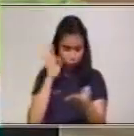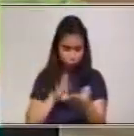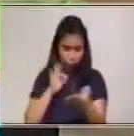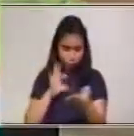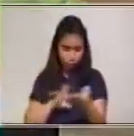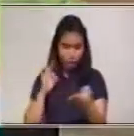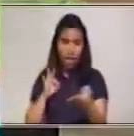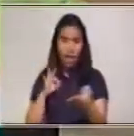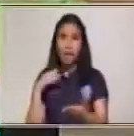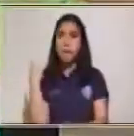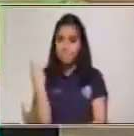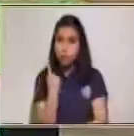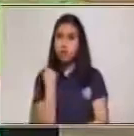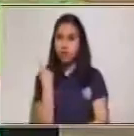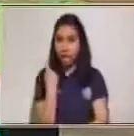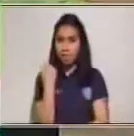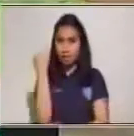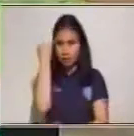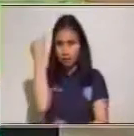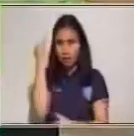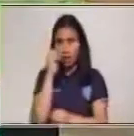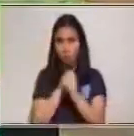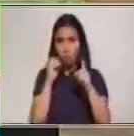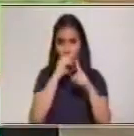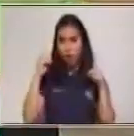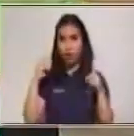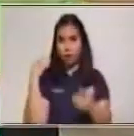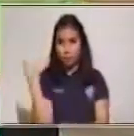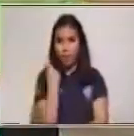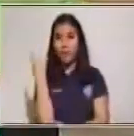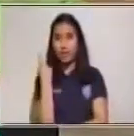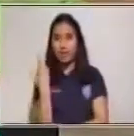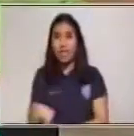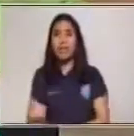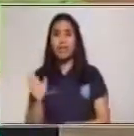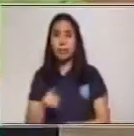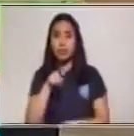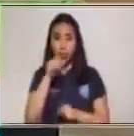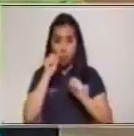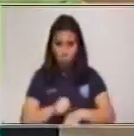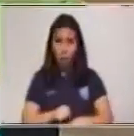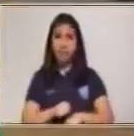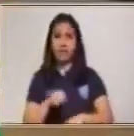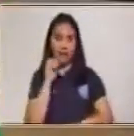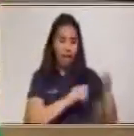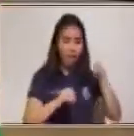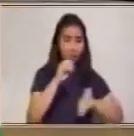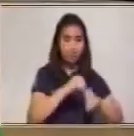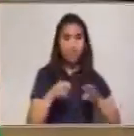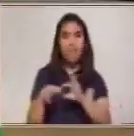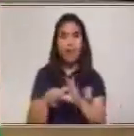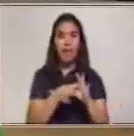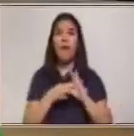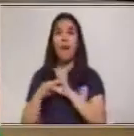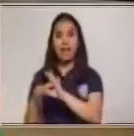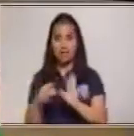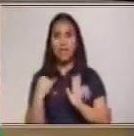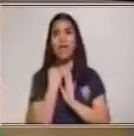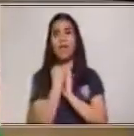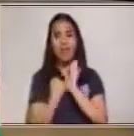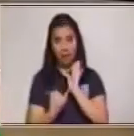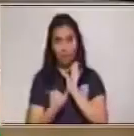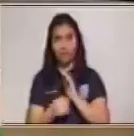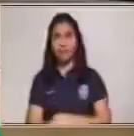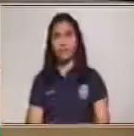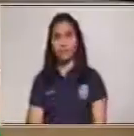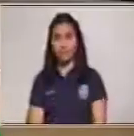analizas al momento de realizar tu lectura. Vamos a colocar tres pasos que son importantes para